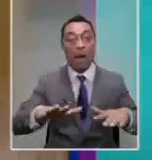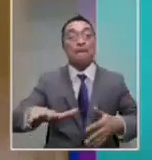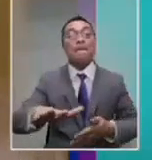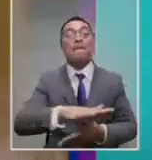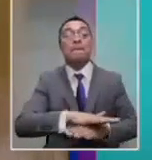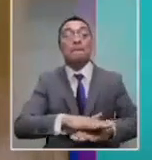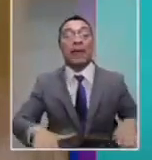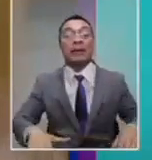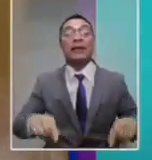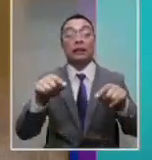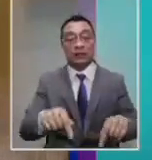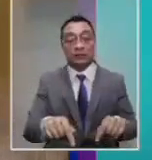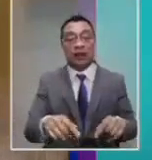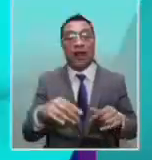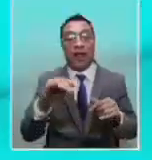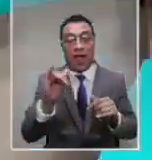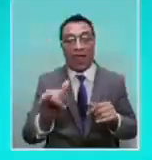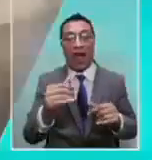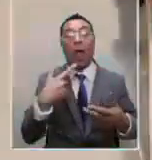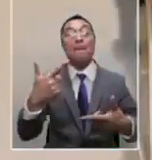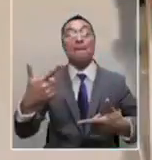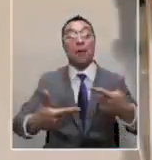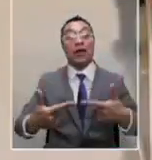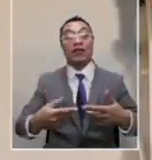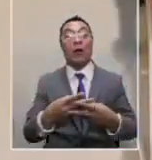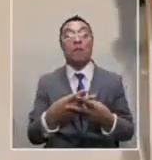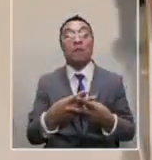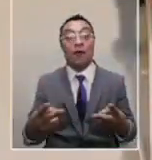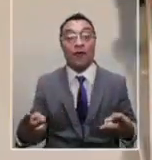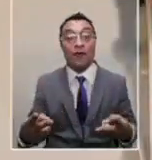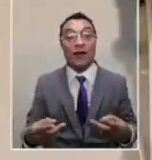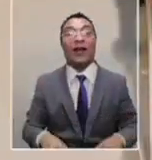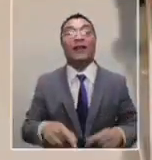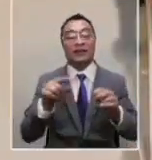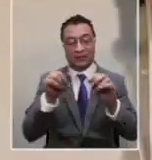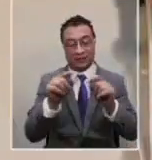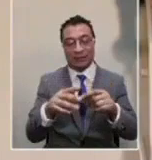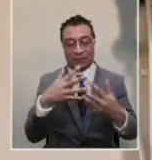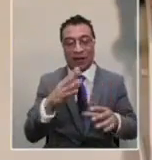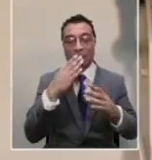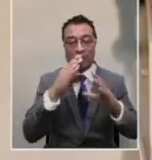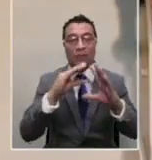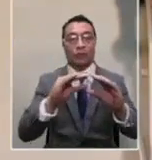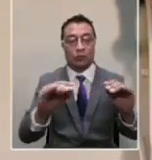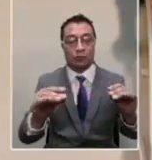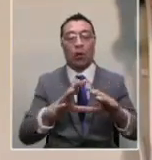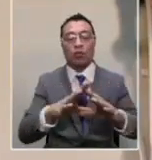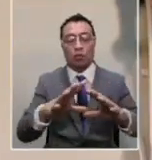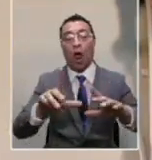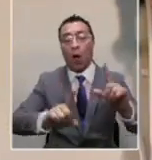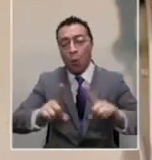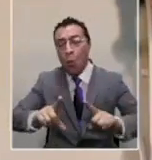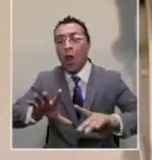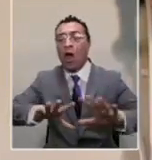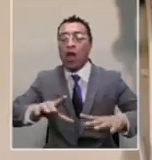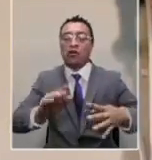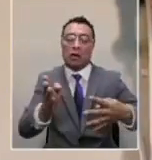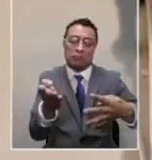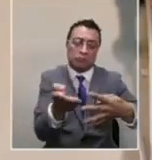la mesa en estos términos. Y en cuanto a las políticas públicas, se han hecho algunas cosas, pero de manera muy